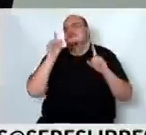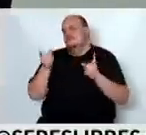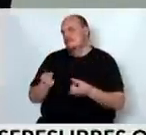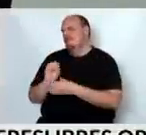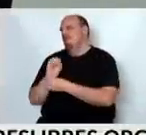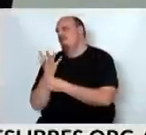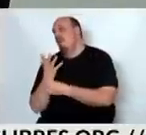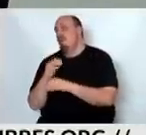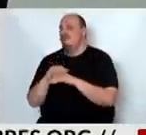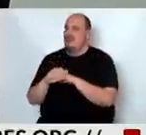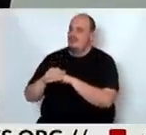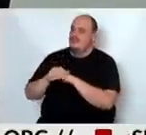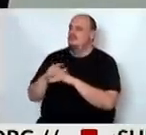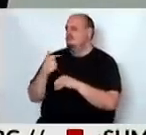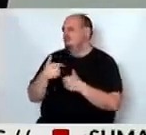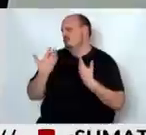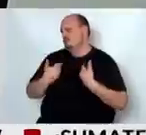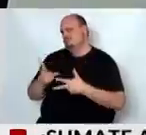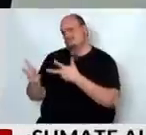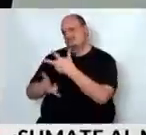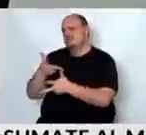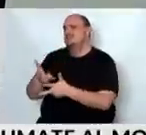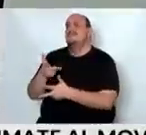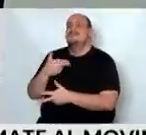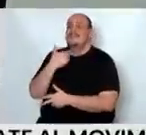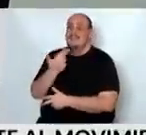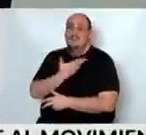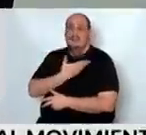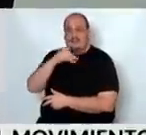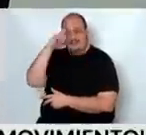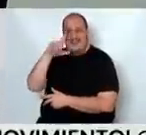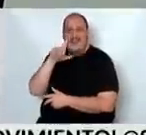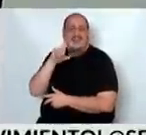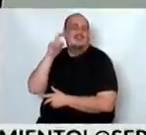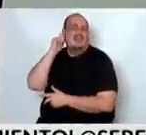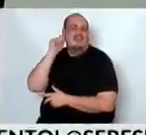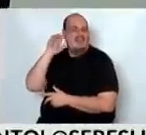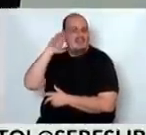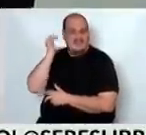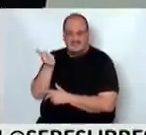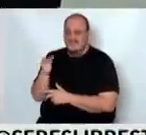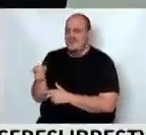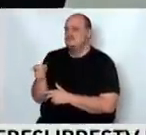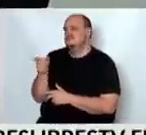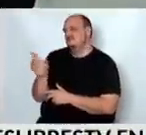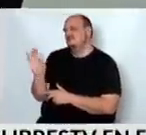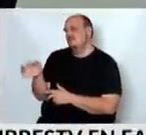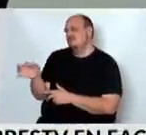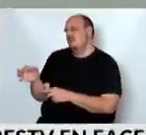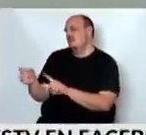los amigos. Bueno, sí. Yo lo hablo mucho. Feli tiene 16 años y sé que no... Y sé que